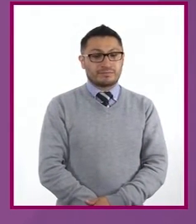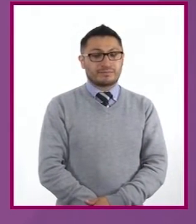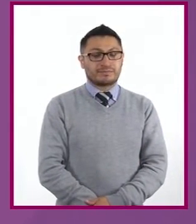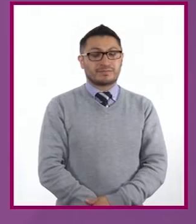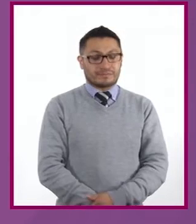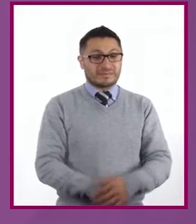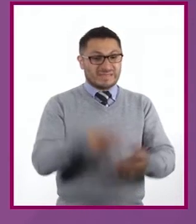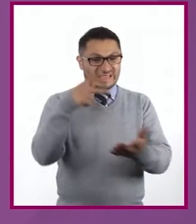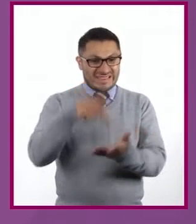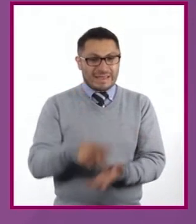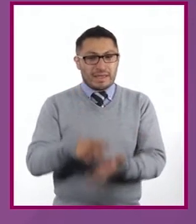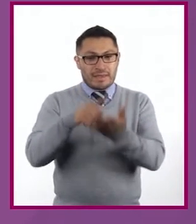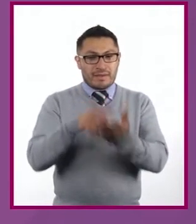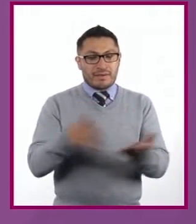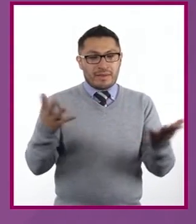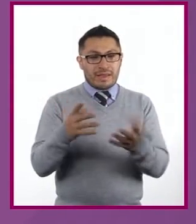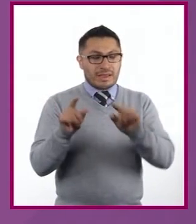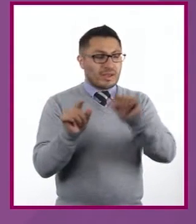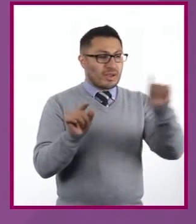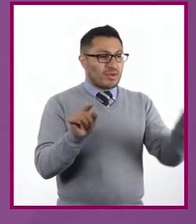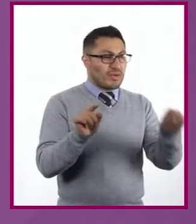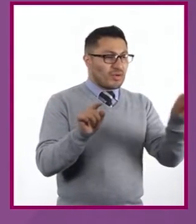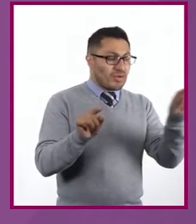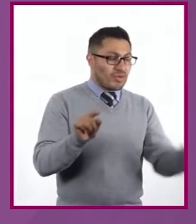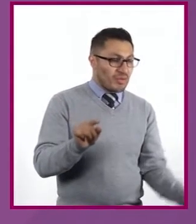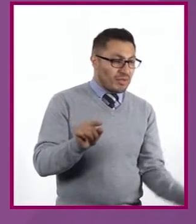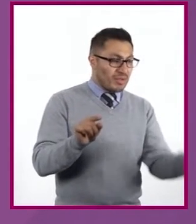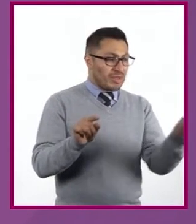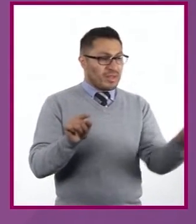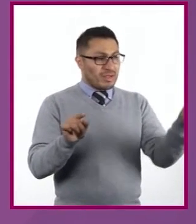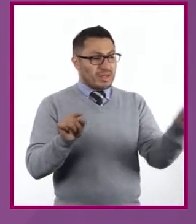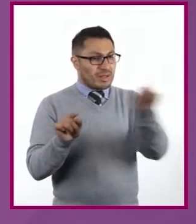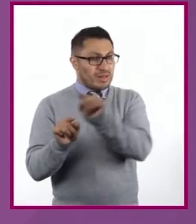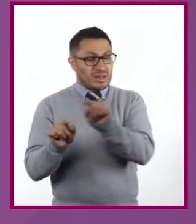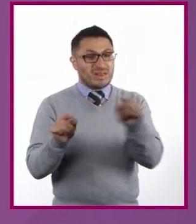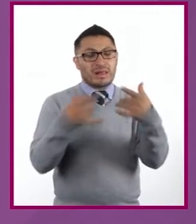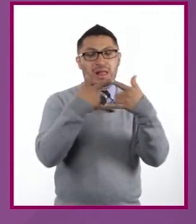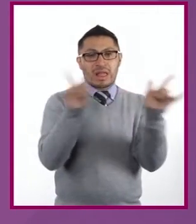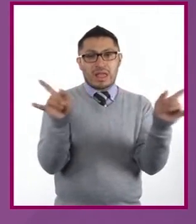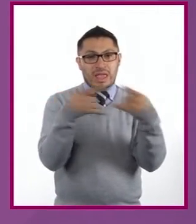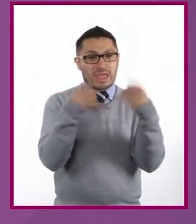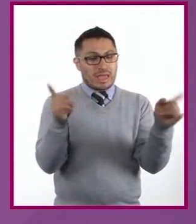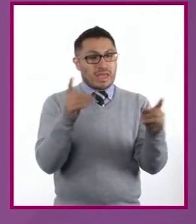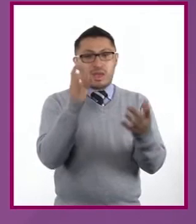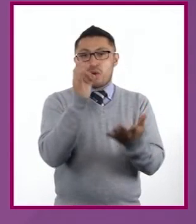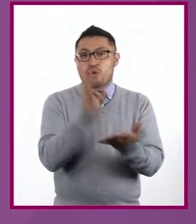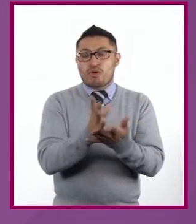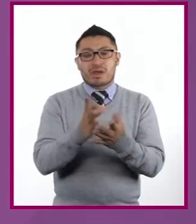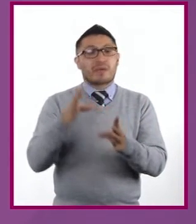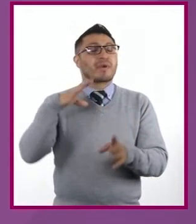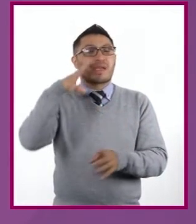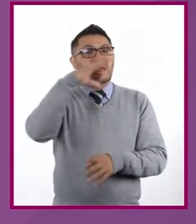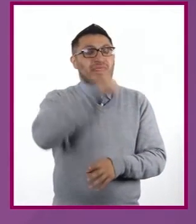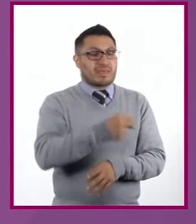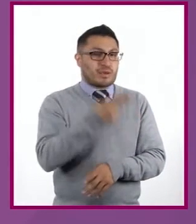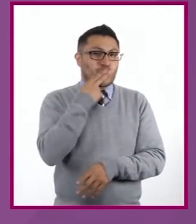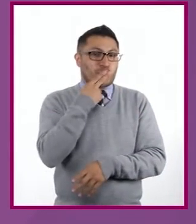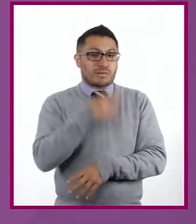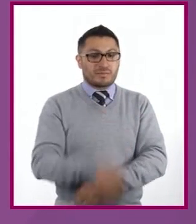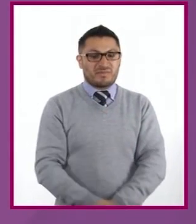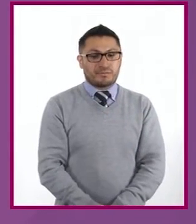Ese peso hace que giren los ejes y se abran las puertas. Y todo eso por la acción del calor.